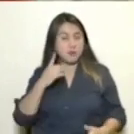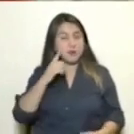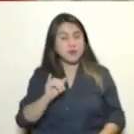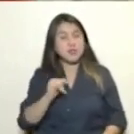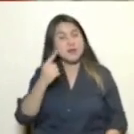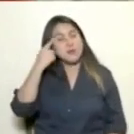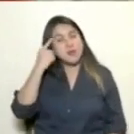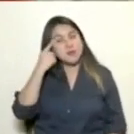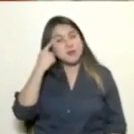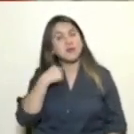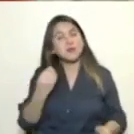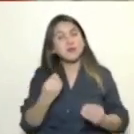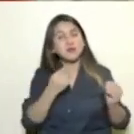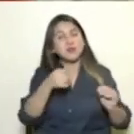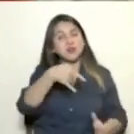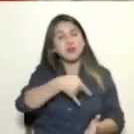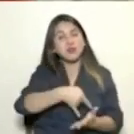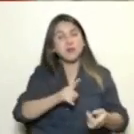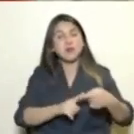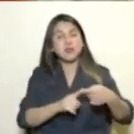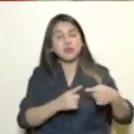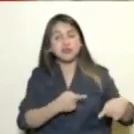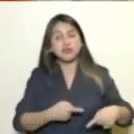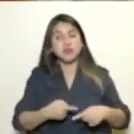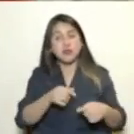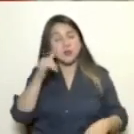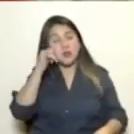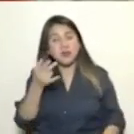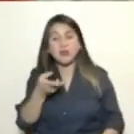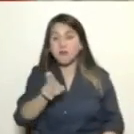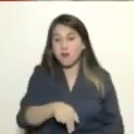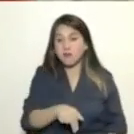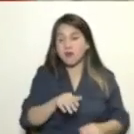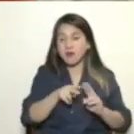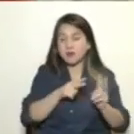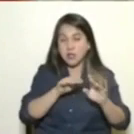pienso lo que pasó en ese Congreso del Partido Socialista, perdón que lo retrotraiga, una cosa